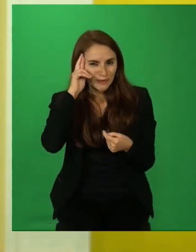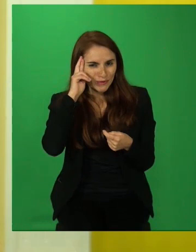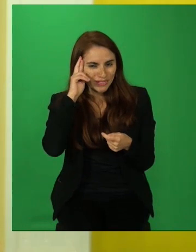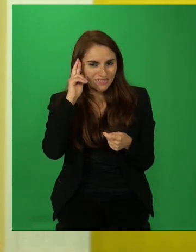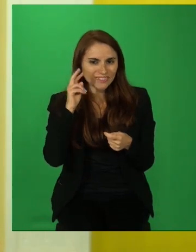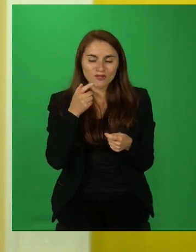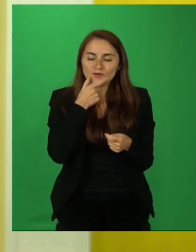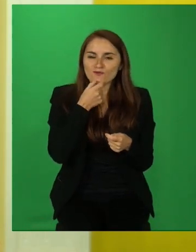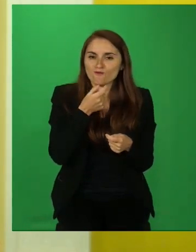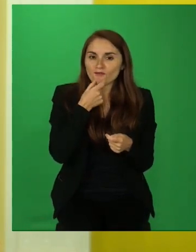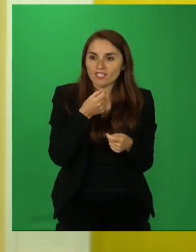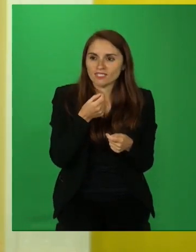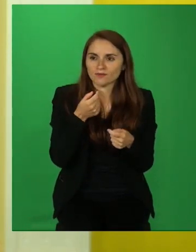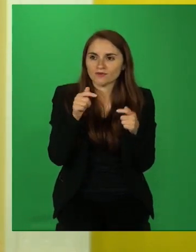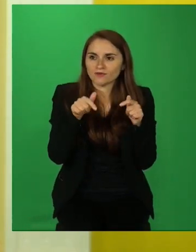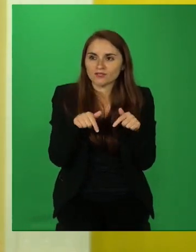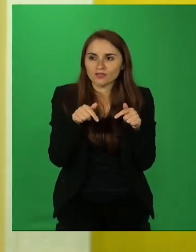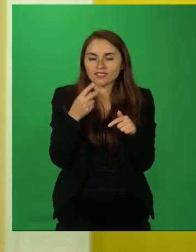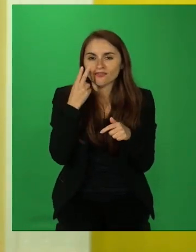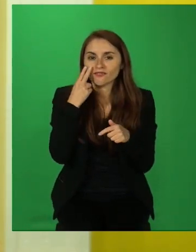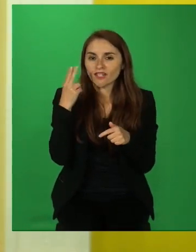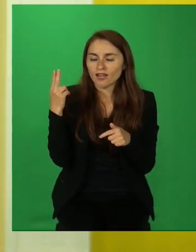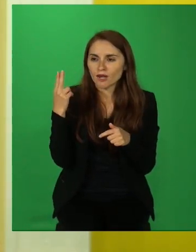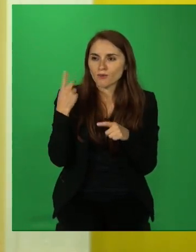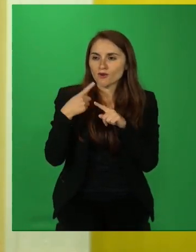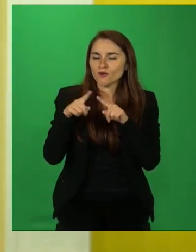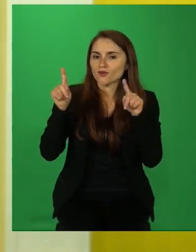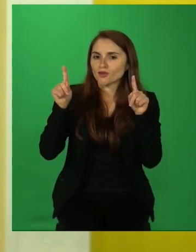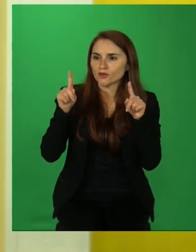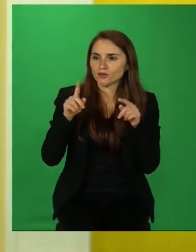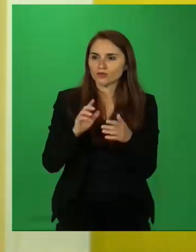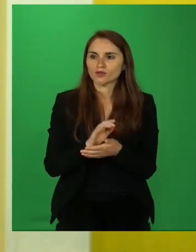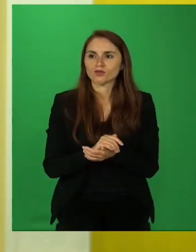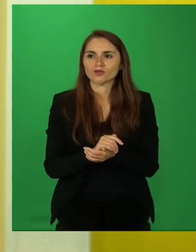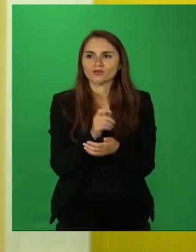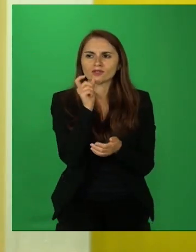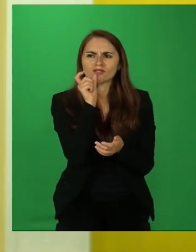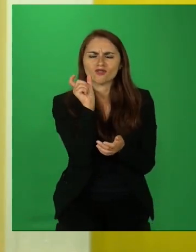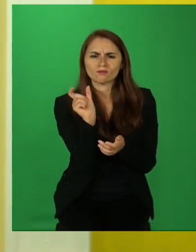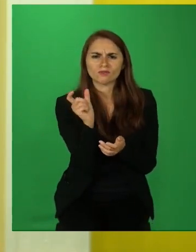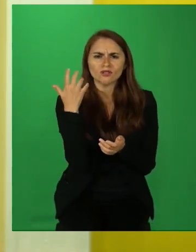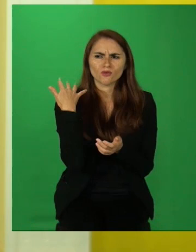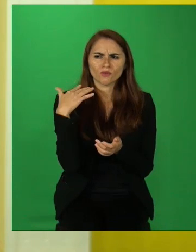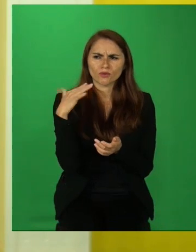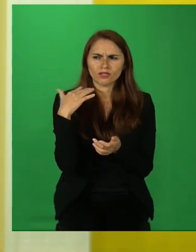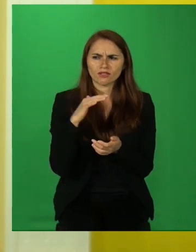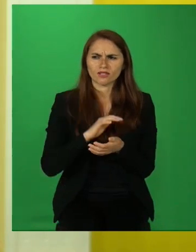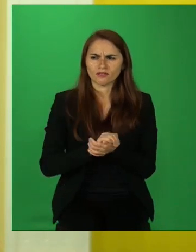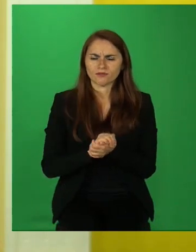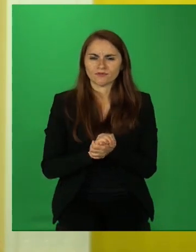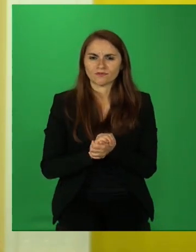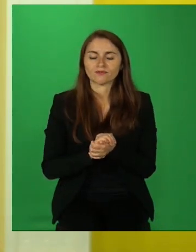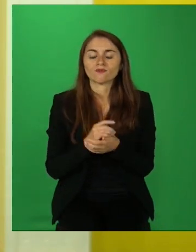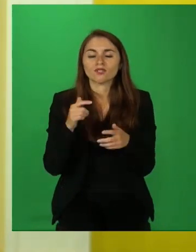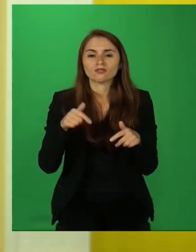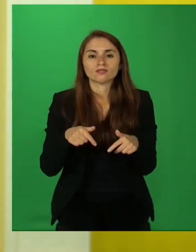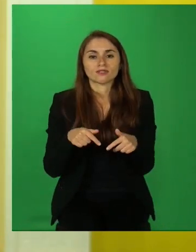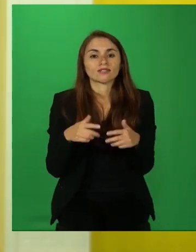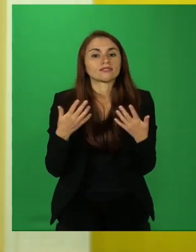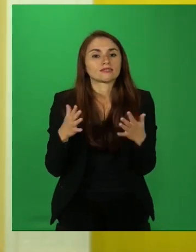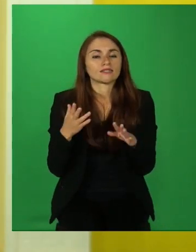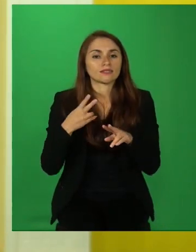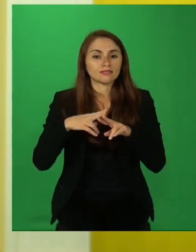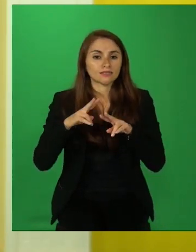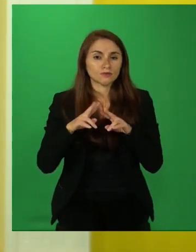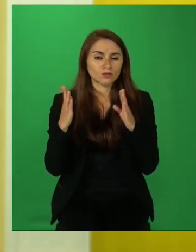simple así que vamos entonces a recordar otro elemento tremendamente fundamental a partir de lo que habíamos hecho en